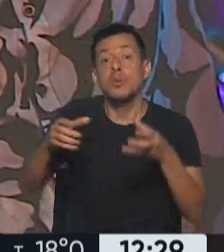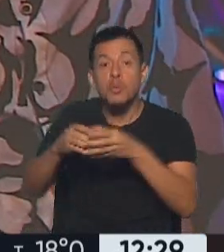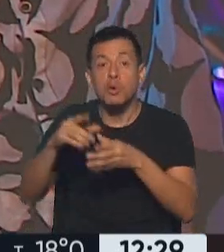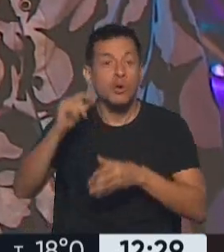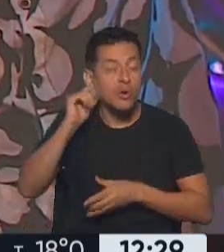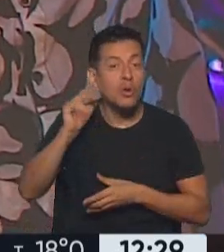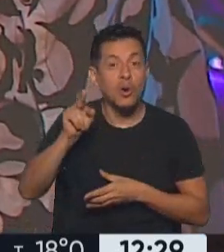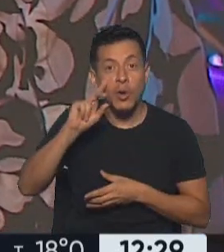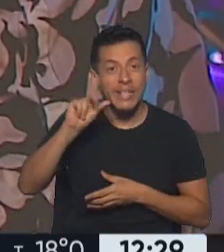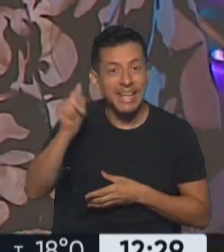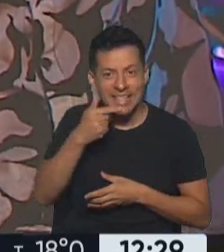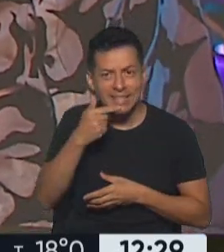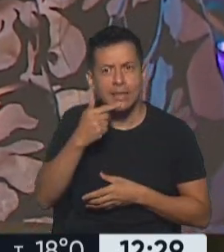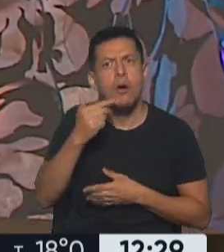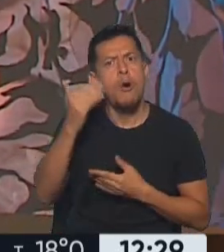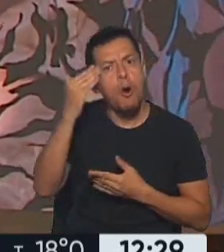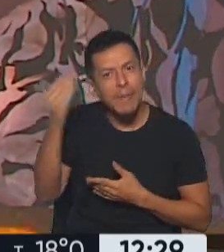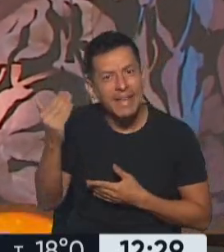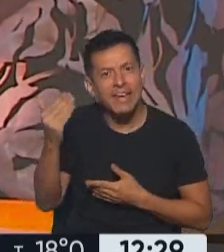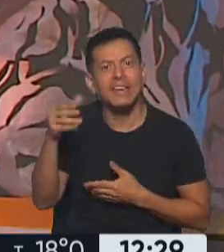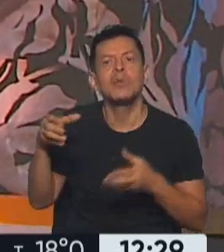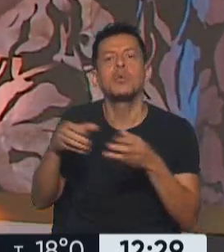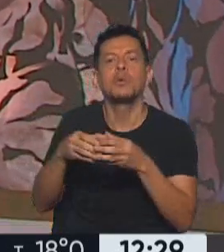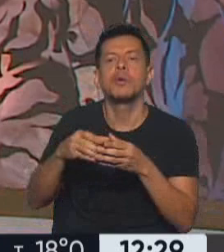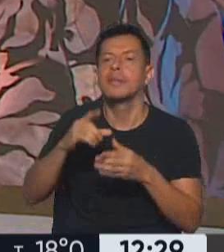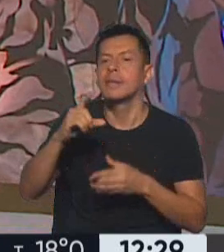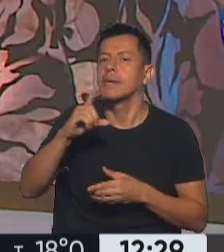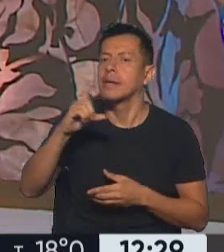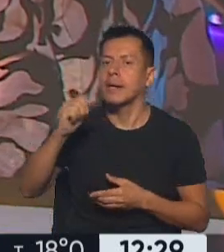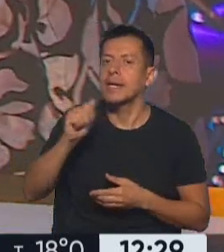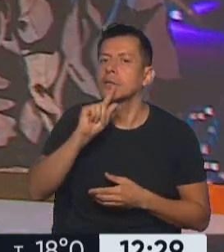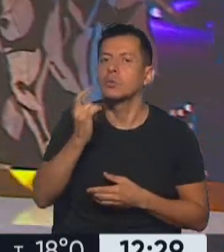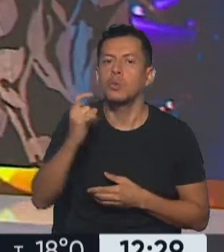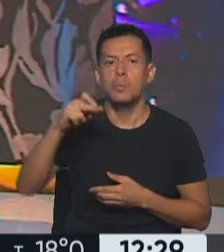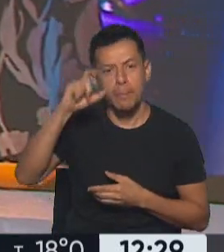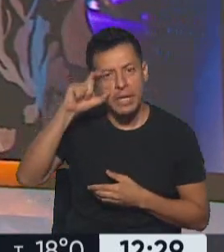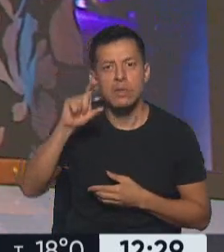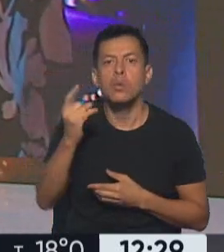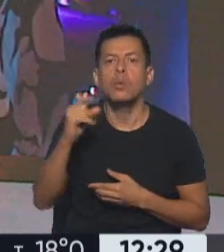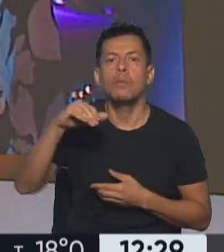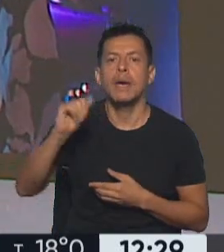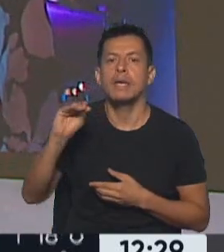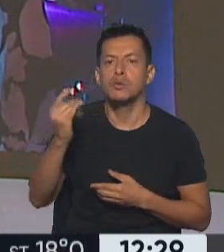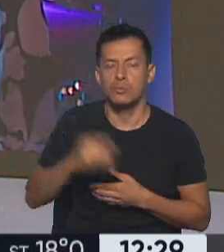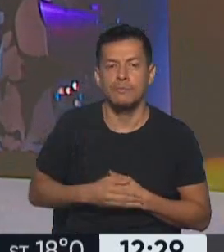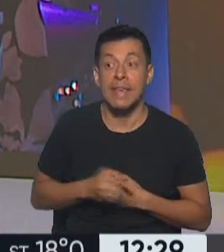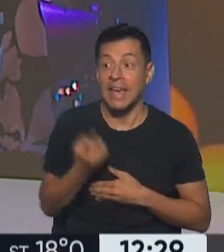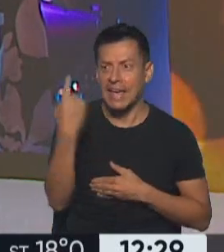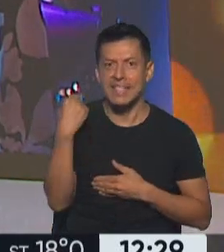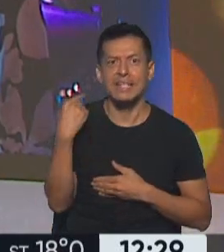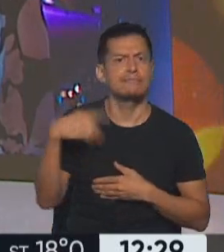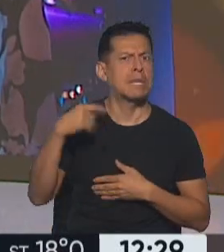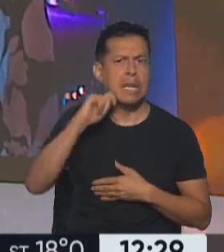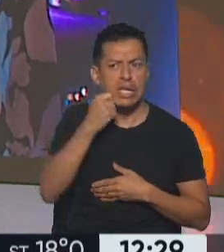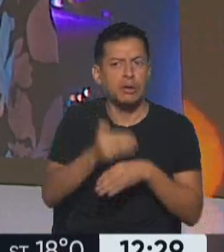la reunión homenaje por única vez de Catupecu Machu también va a estar siendo parte, pero ayer hubo una unión maravillosa en la